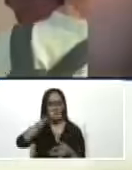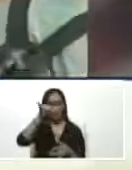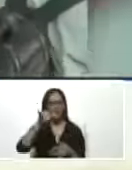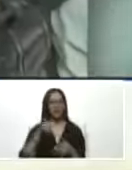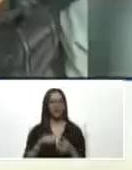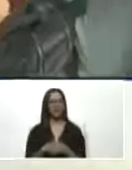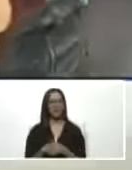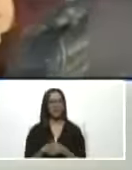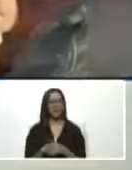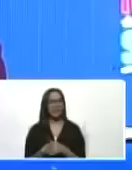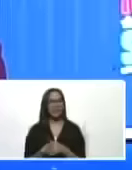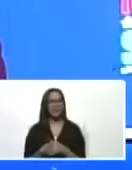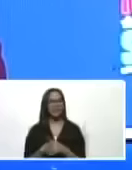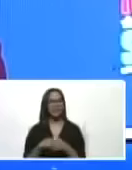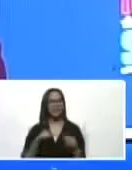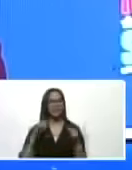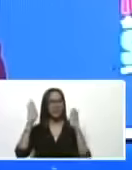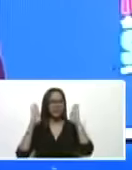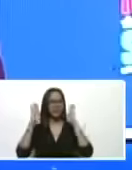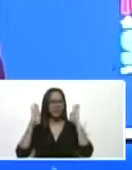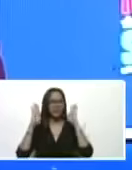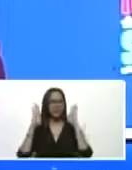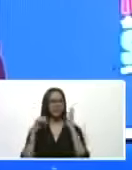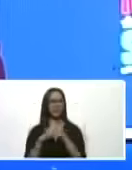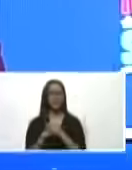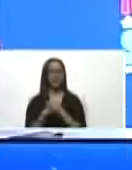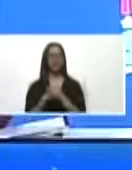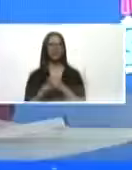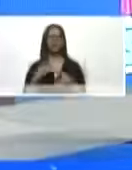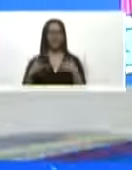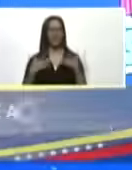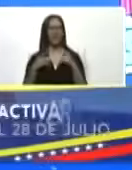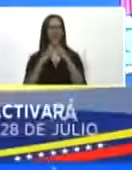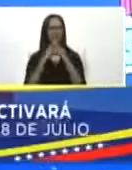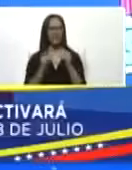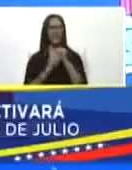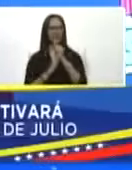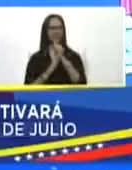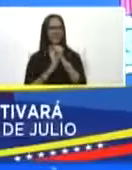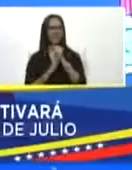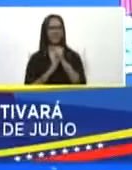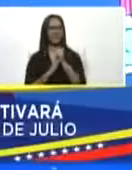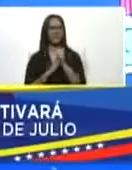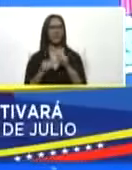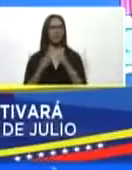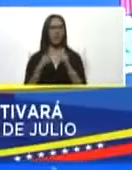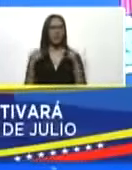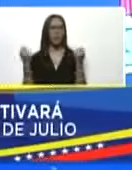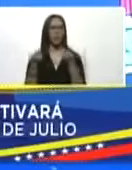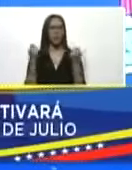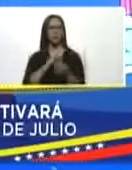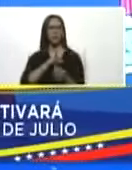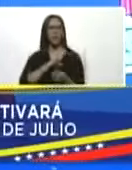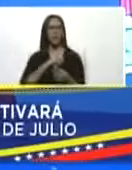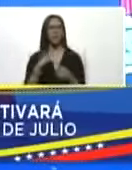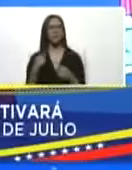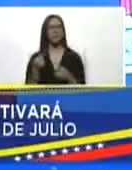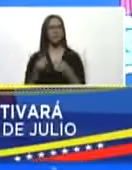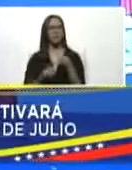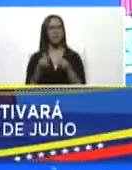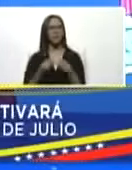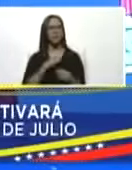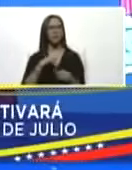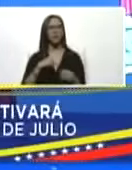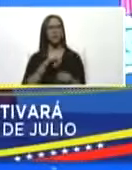giras y eventos del candidato presidencial y giras y eventos de todo el liderazgo del comando de campaña, como lo estamos haciendo, porque nosotros somos